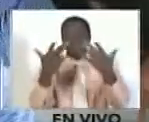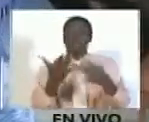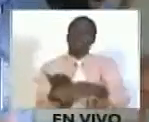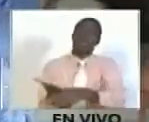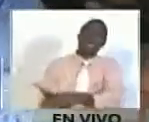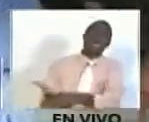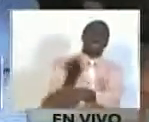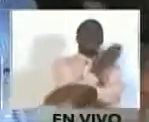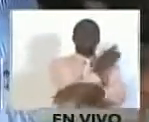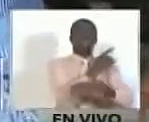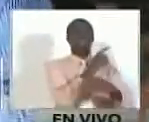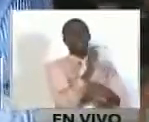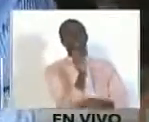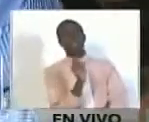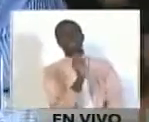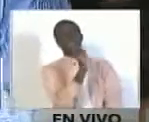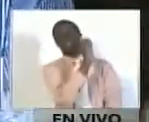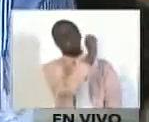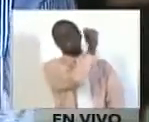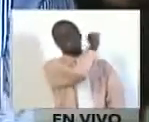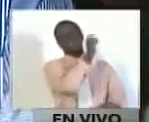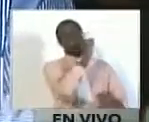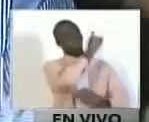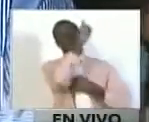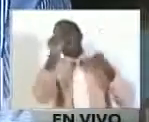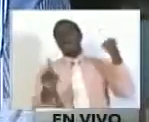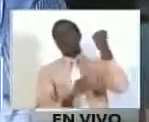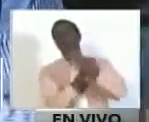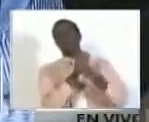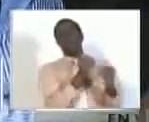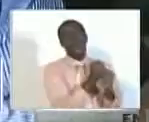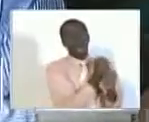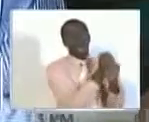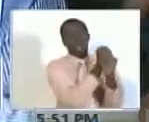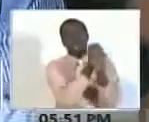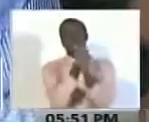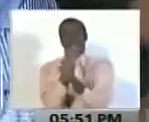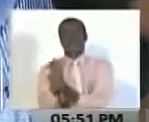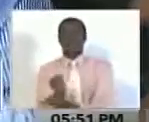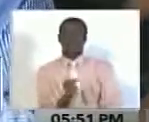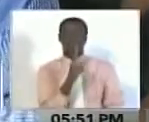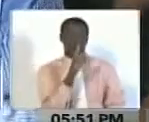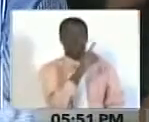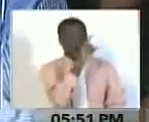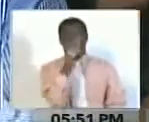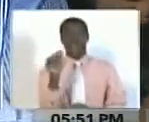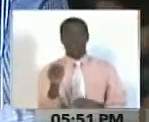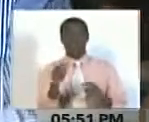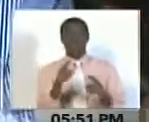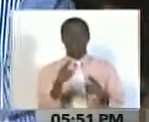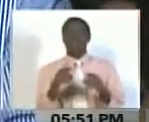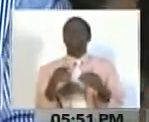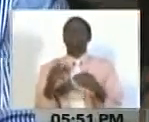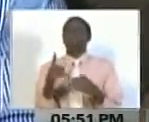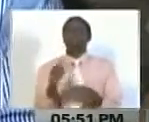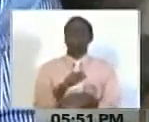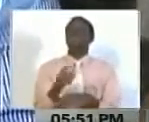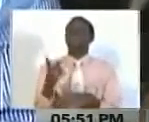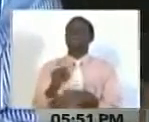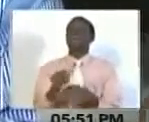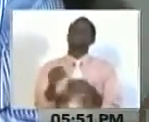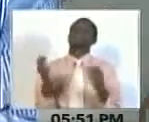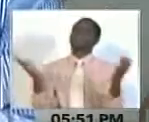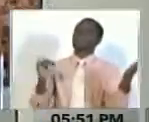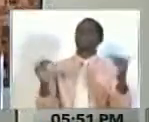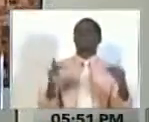el proceso de selección de los artistas lo hacemos durante todo el año y es justamente 2 meses antes, 1 mes antes, que le decimos a los artistas quiénes fueron